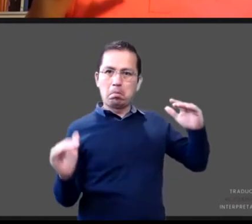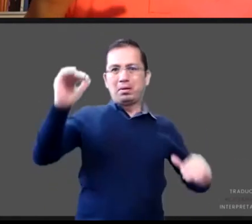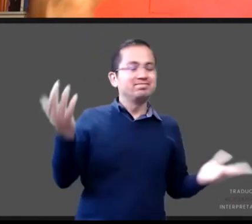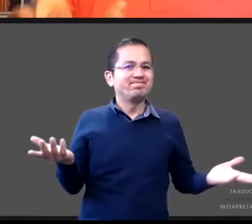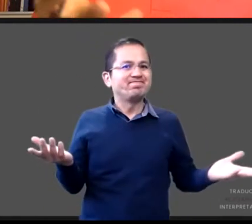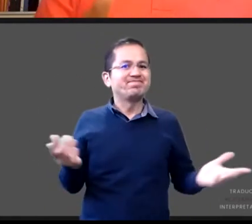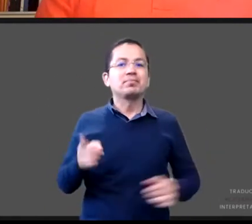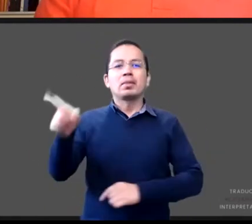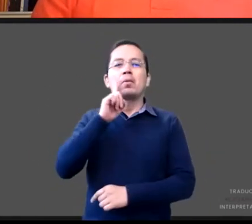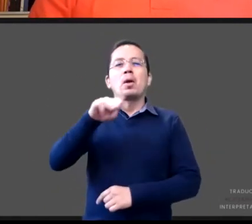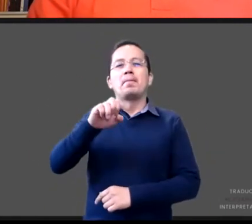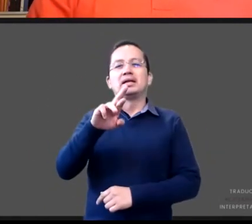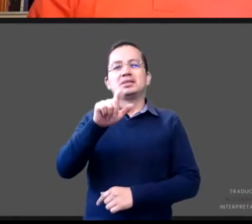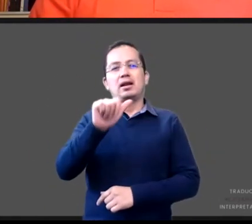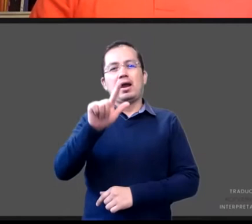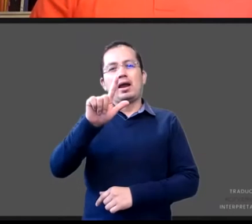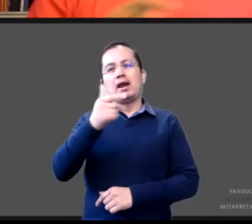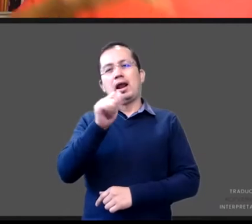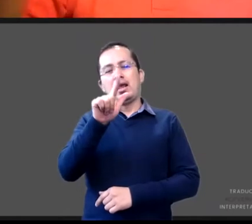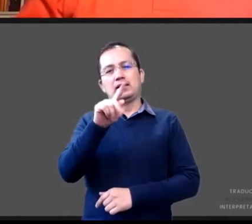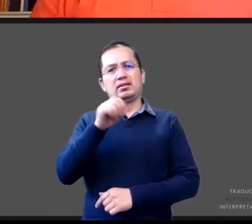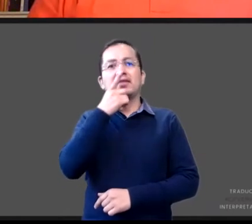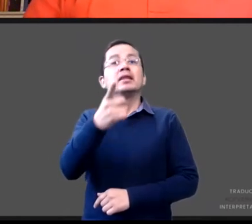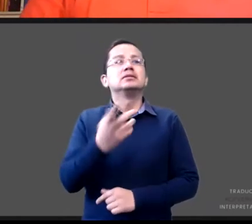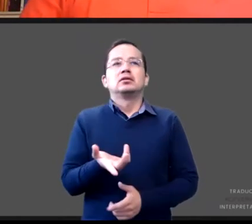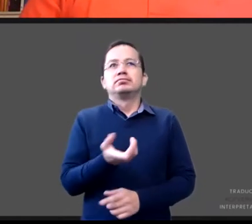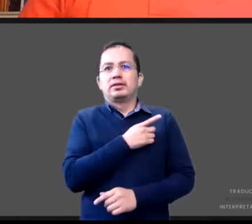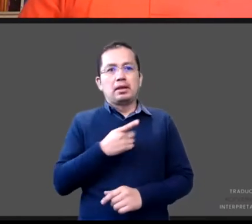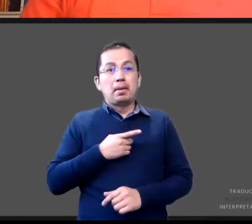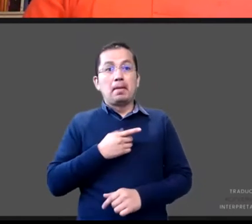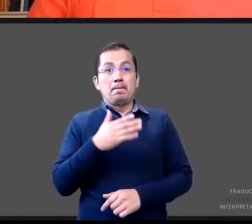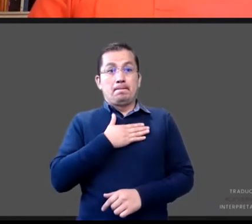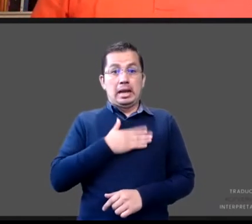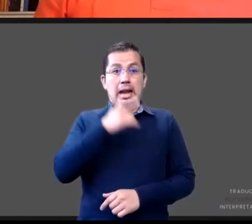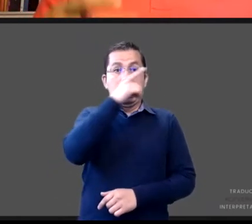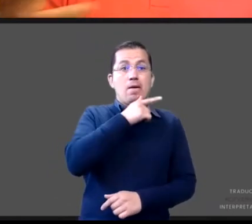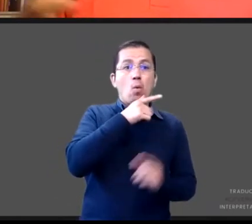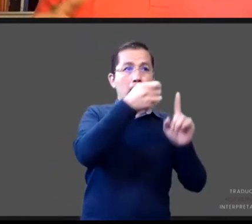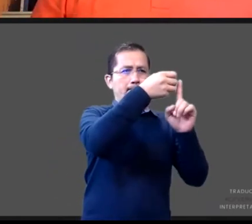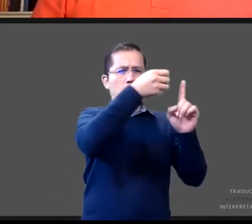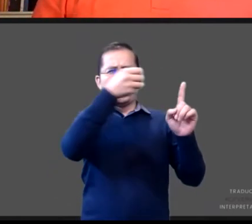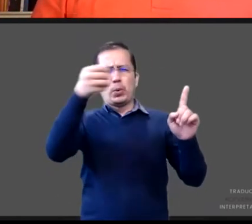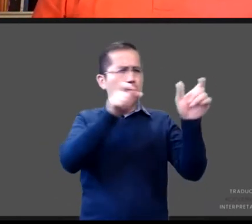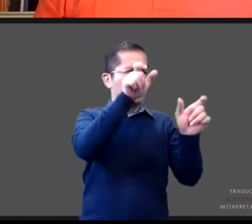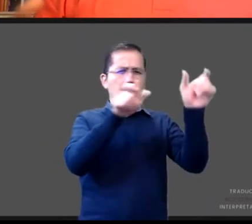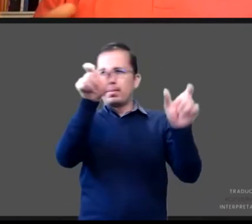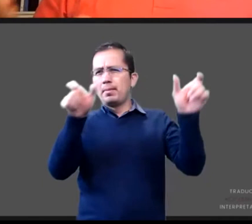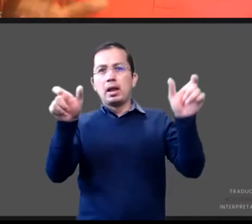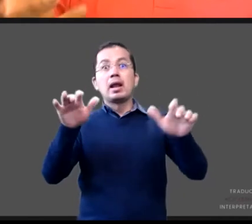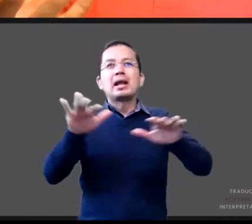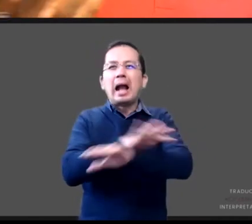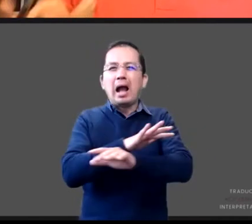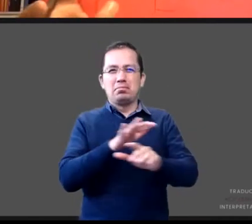que aprender a reconfigurar el lenguaje para eliminar todo el vocabulario de guerra que es muy masculino, ¿no?